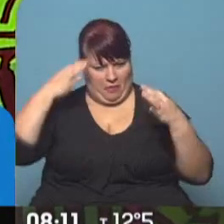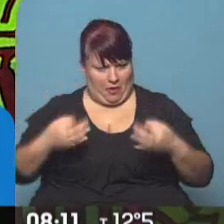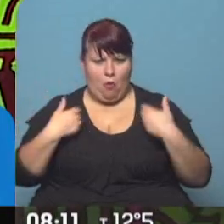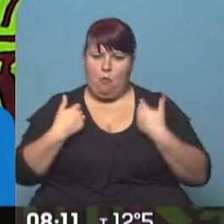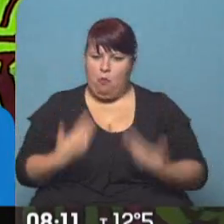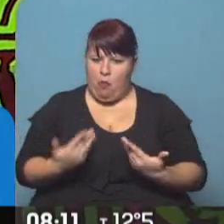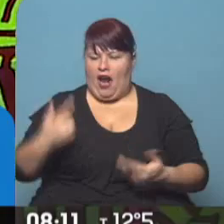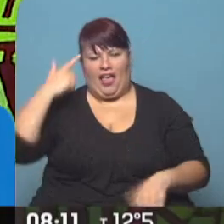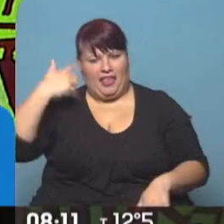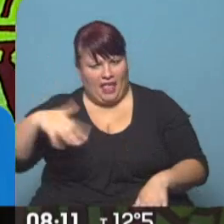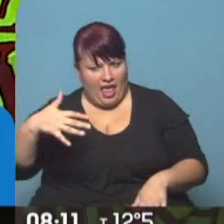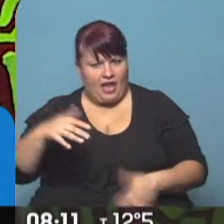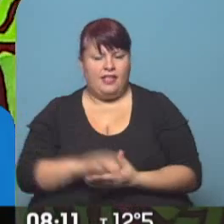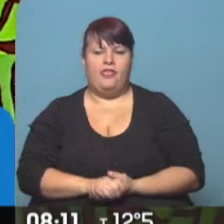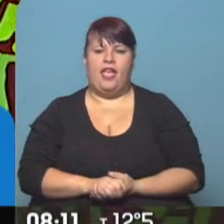capaz, inteligente,